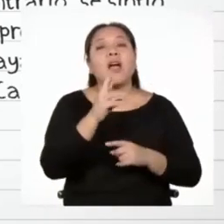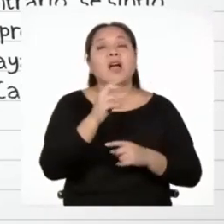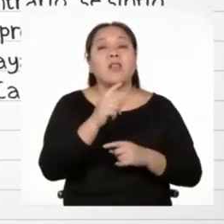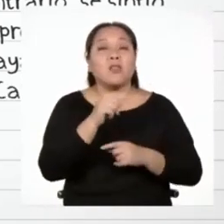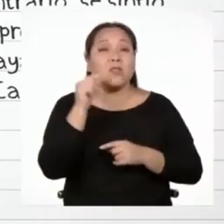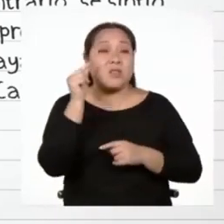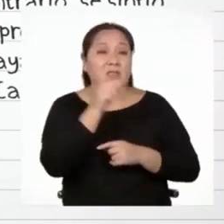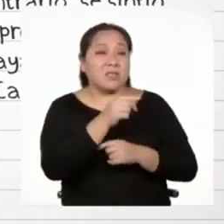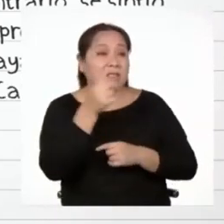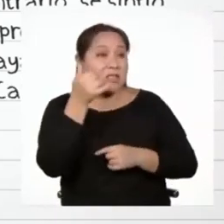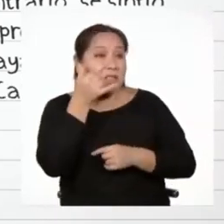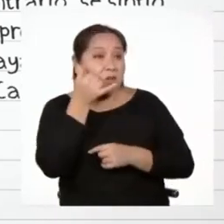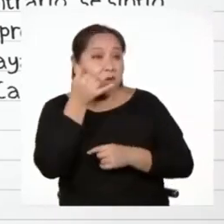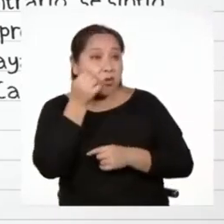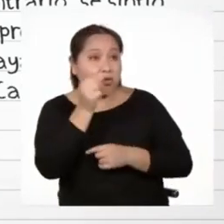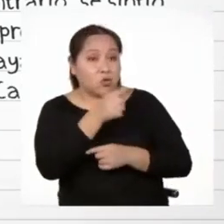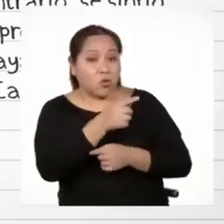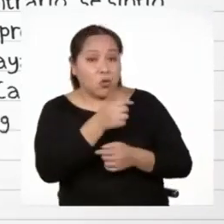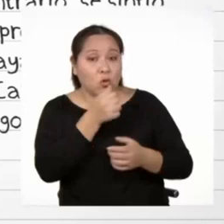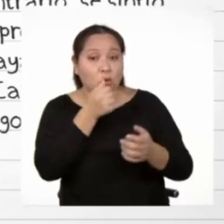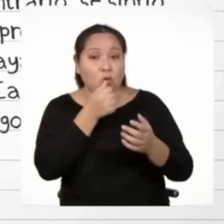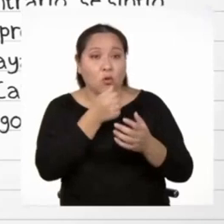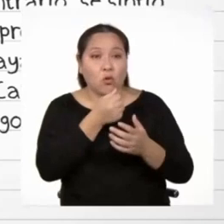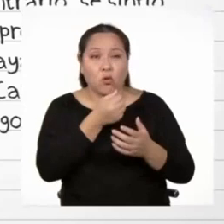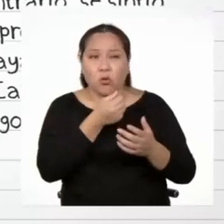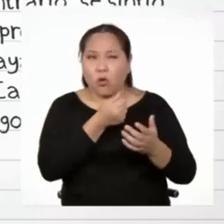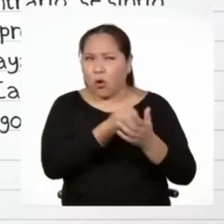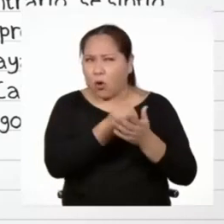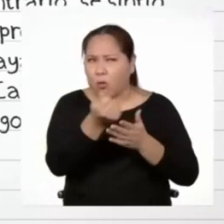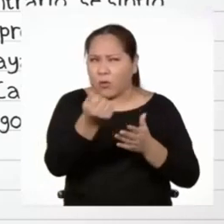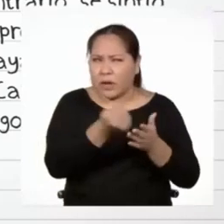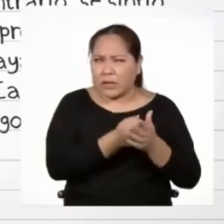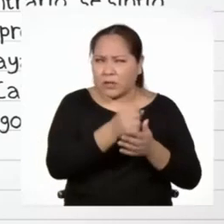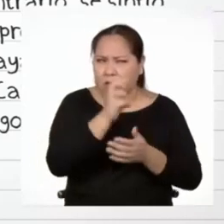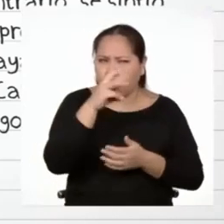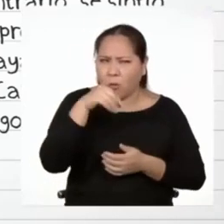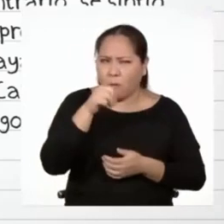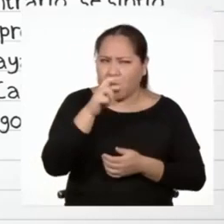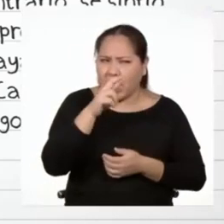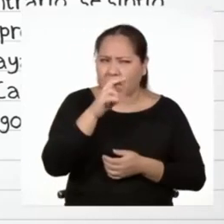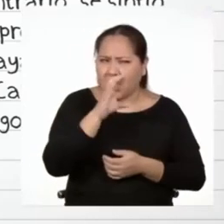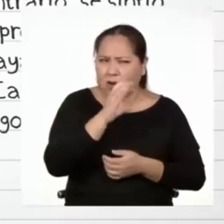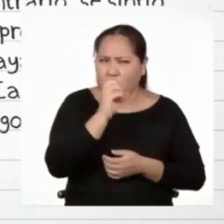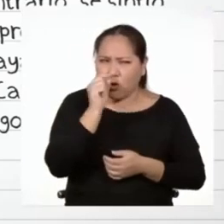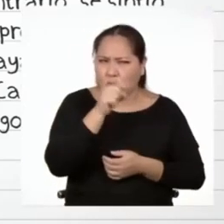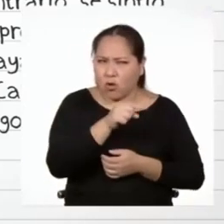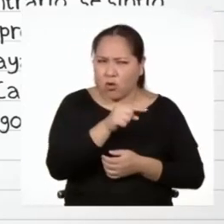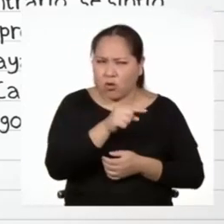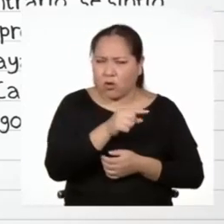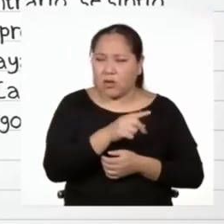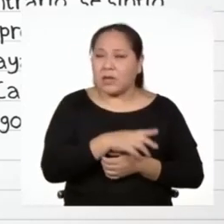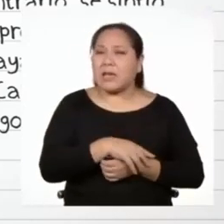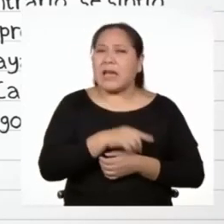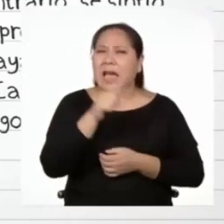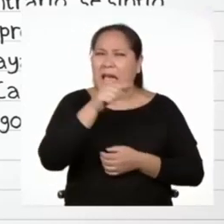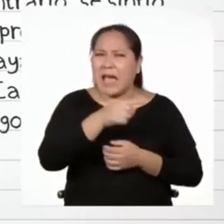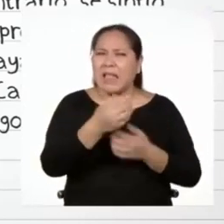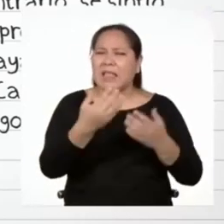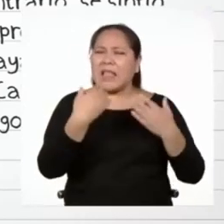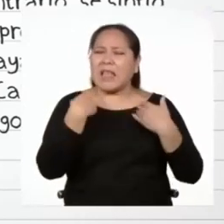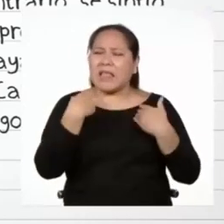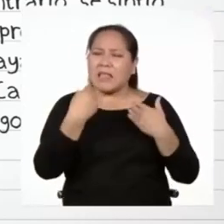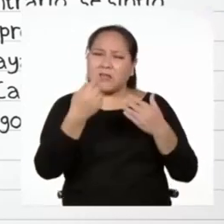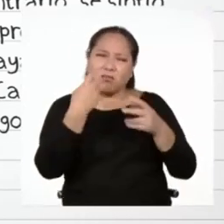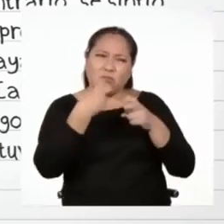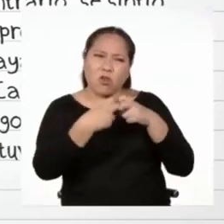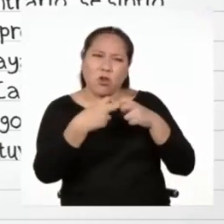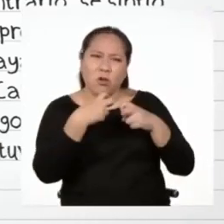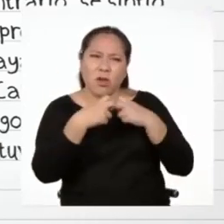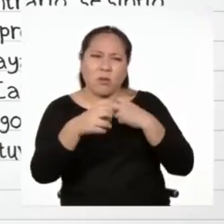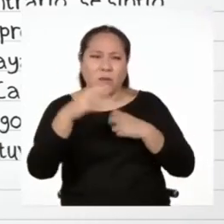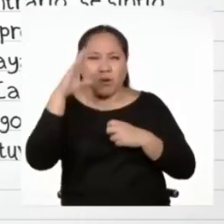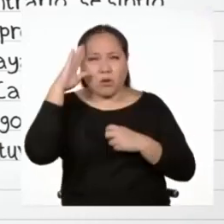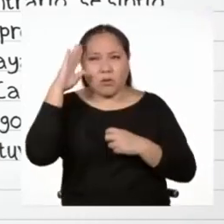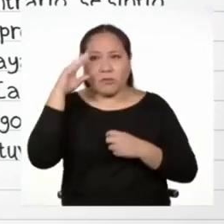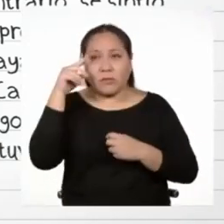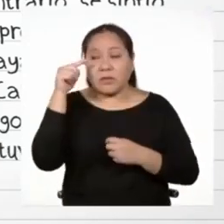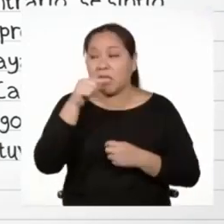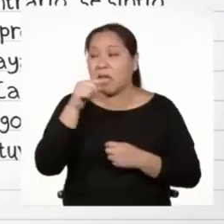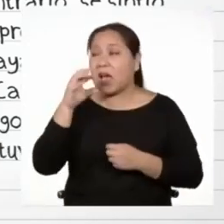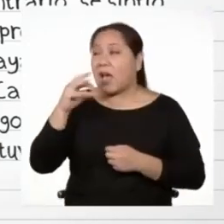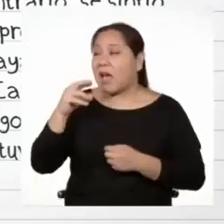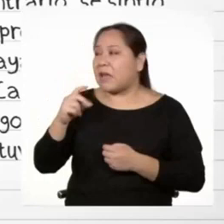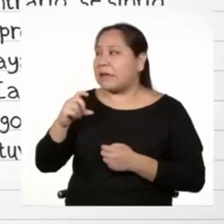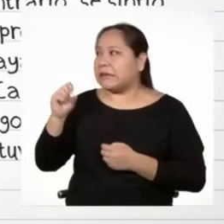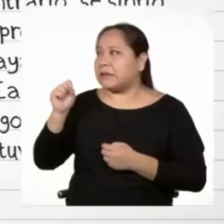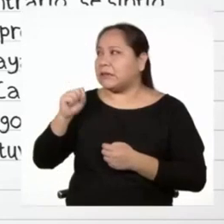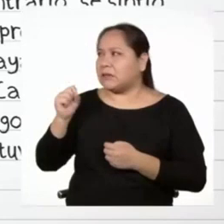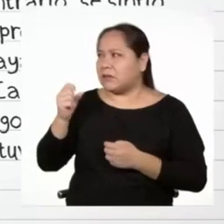este celular lo había conseguido de su amigo Marcos, quien tuvo problemas con la policía. Carlos tuvo que aceptar que